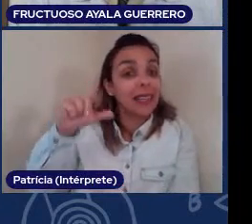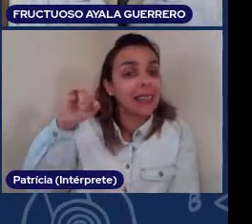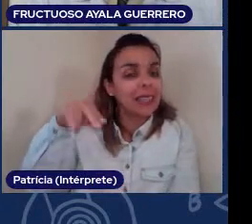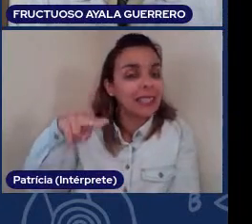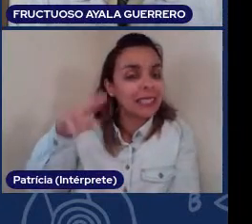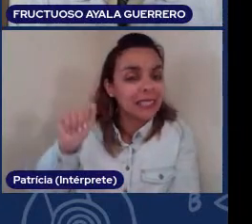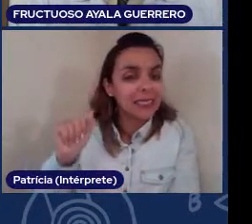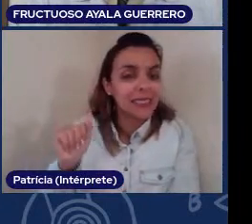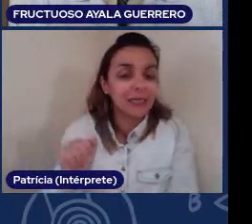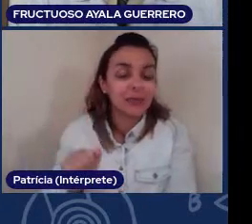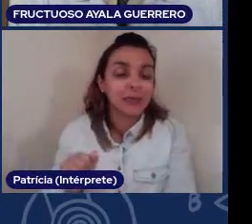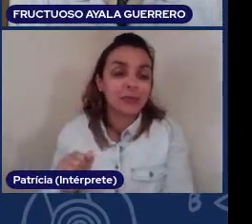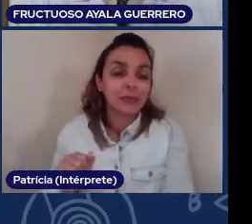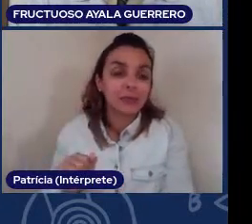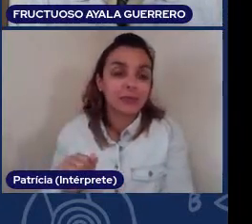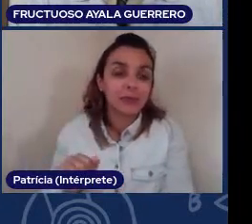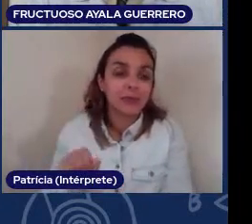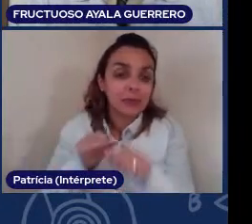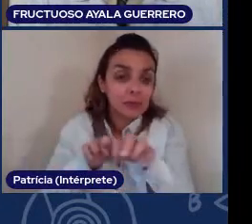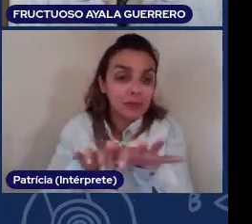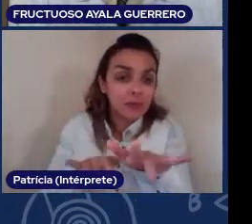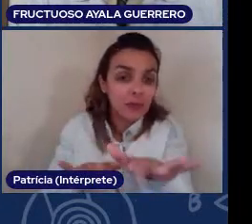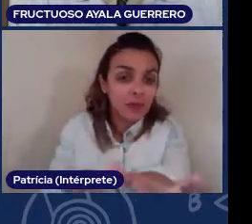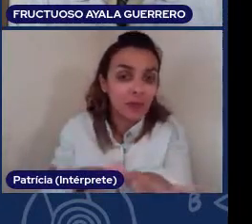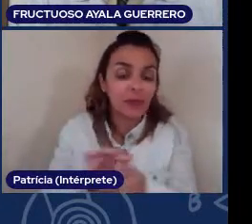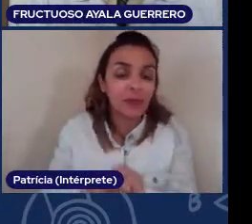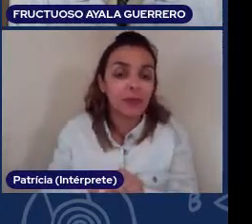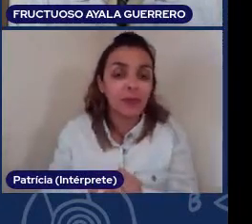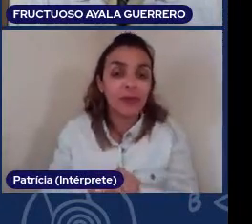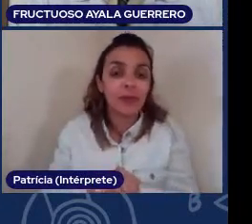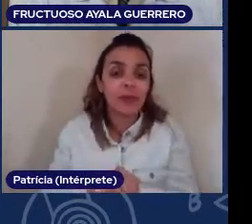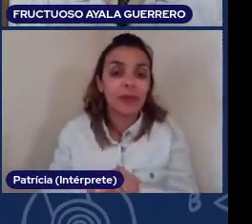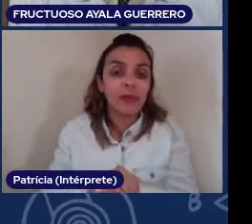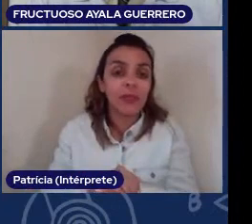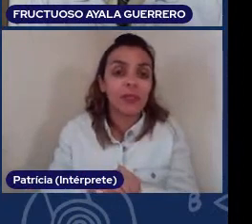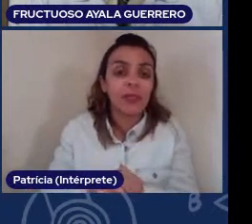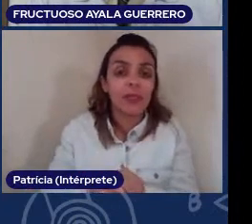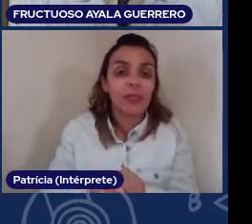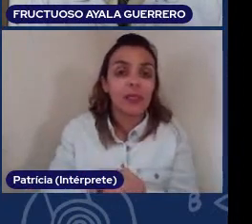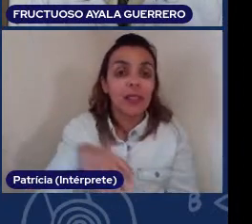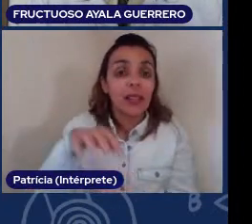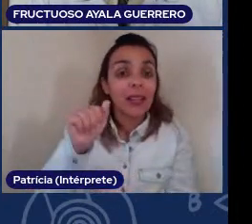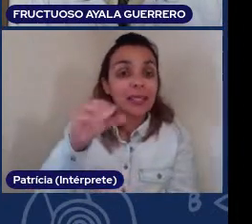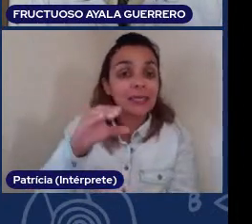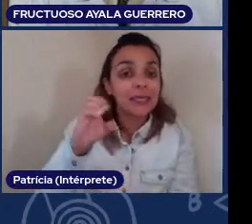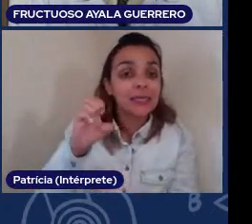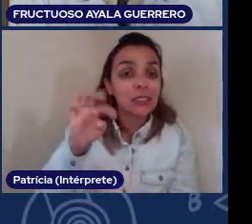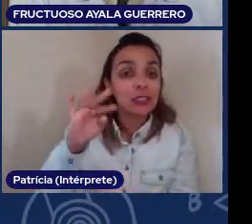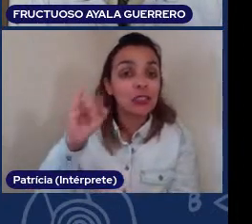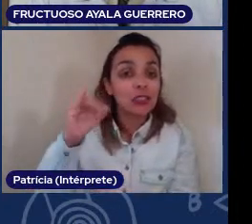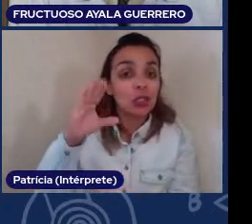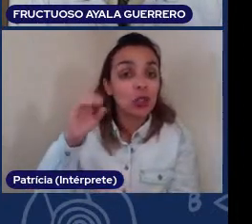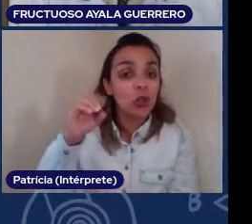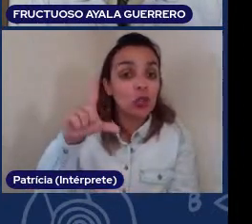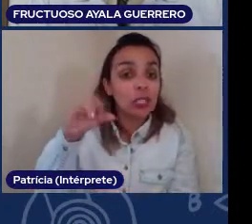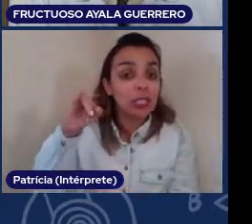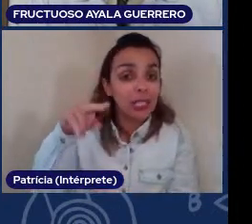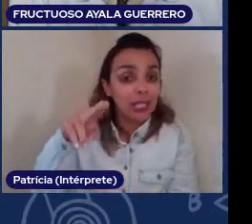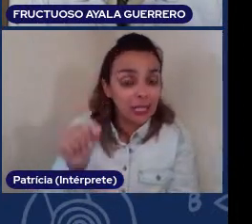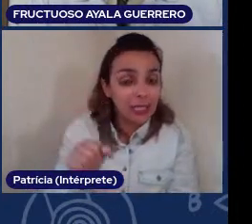y núcleo tegmental laterodorsal que liberan acetilcolina, sustancia gris